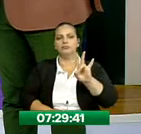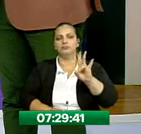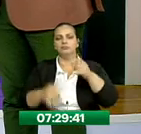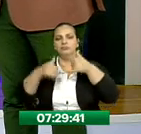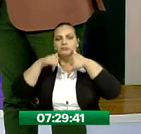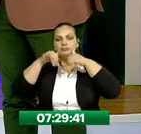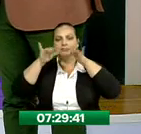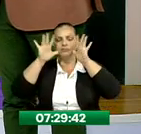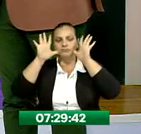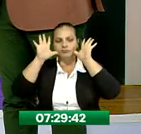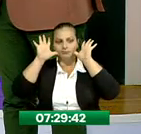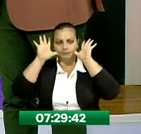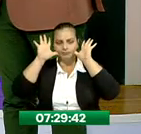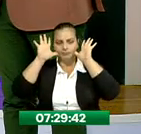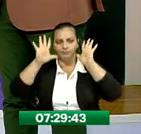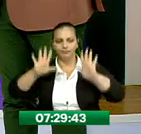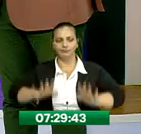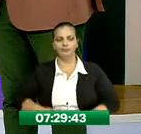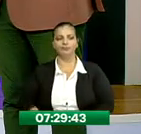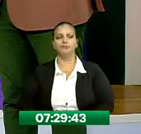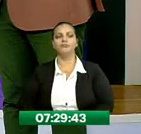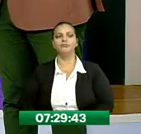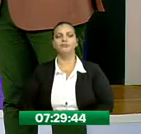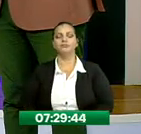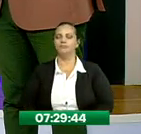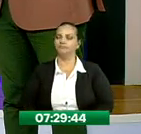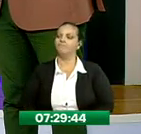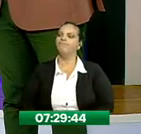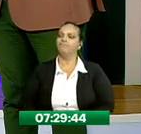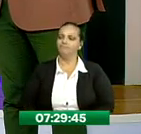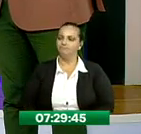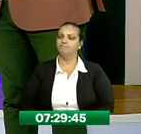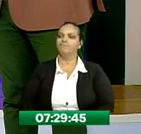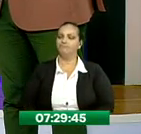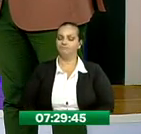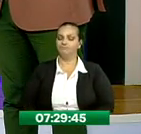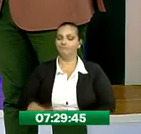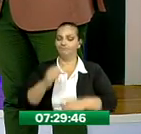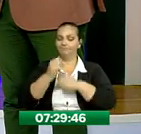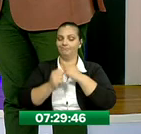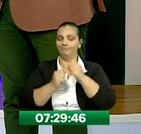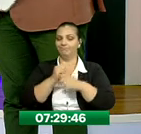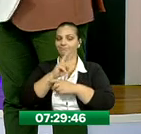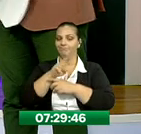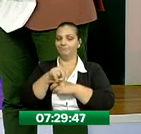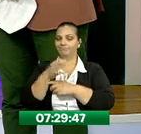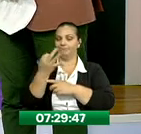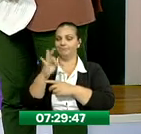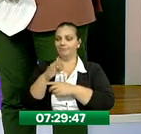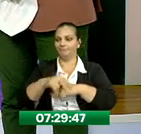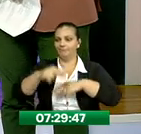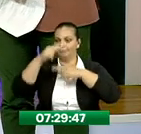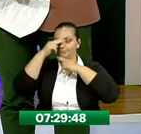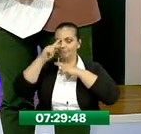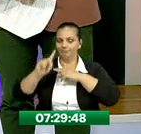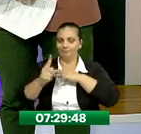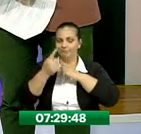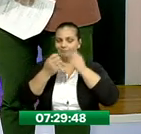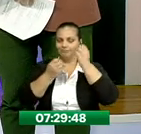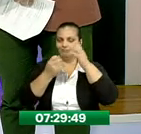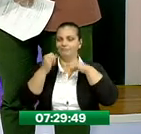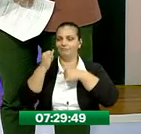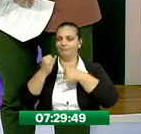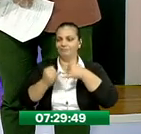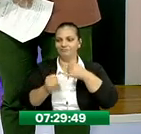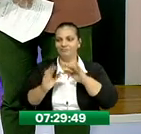programa de la noticia primera emisión, mi querida. Así es, el último de este 2019, pero ya estamos